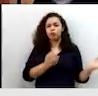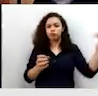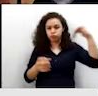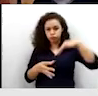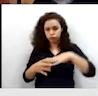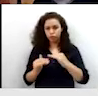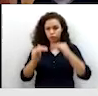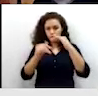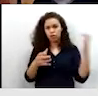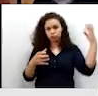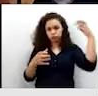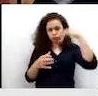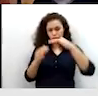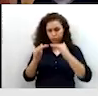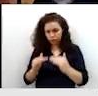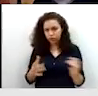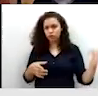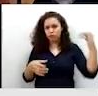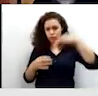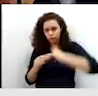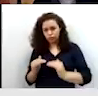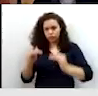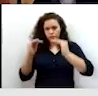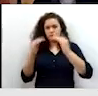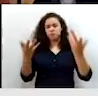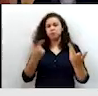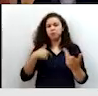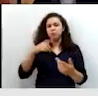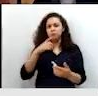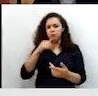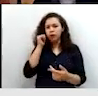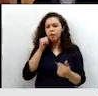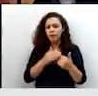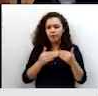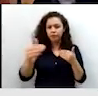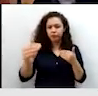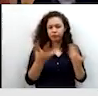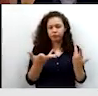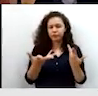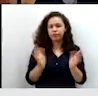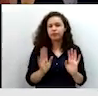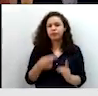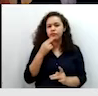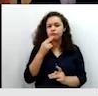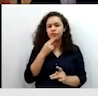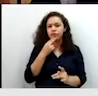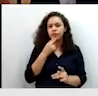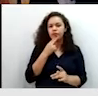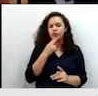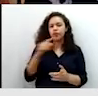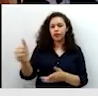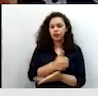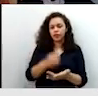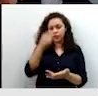aquí siempre es importante tenerlos de materiales perdurables. Aquí casi siempre ya ahorita se está utilizando mucho en la ciudad